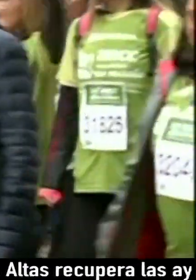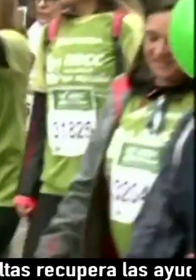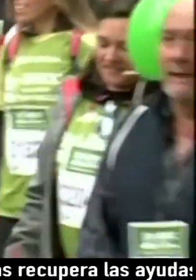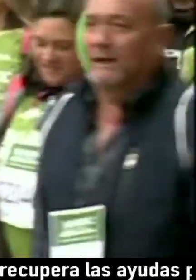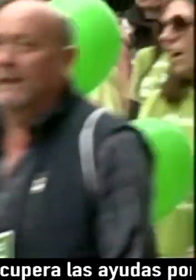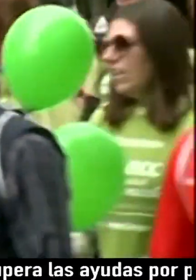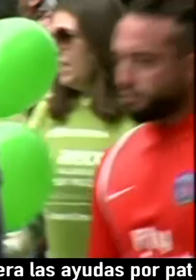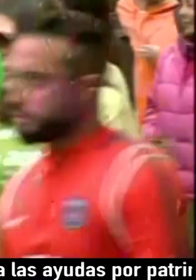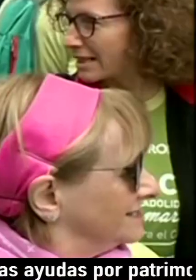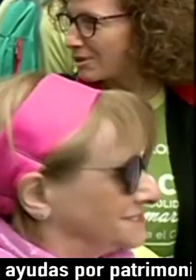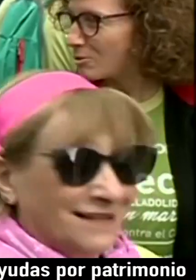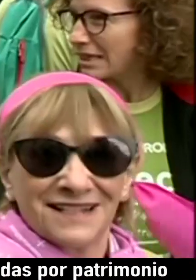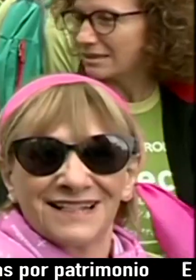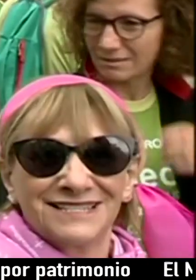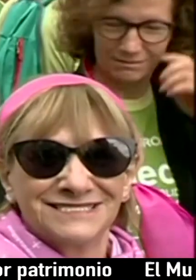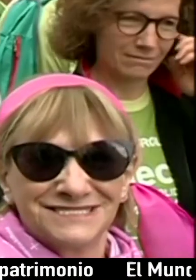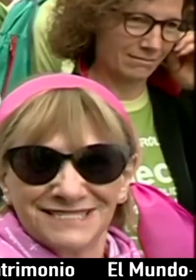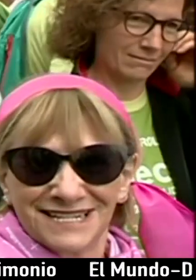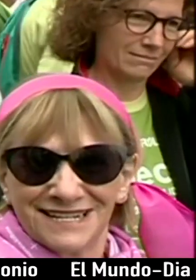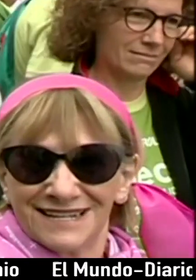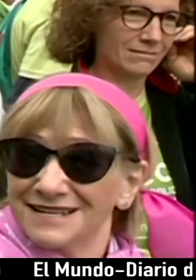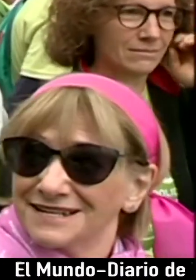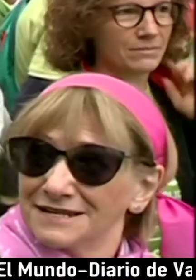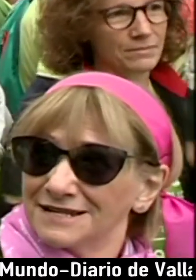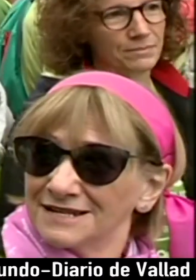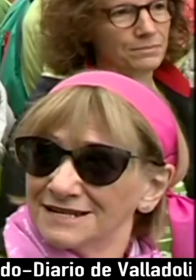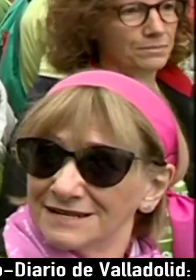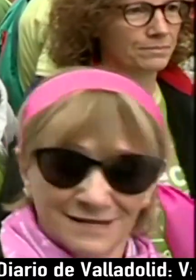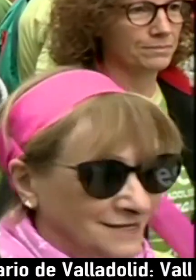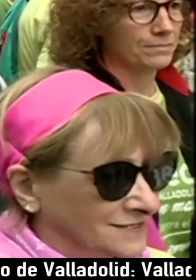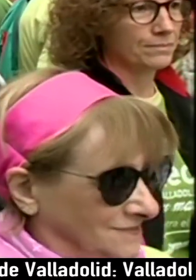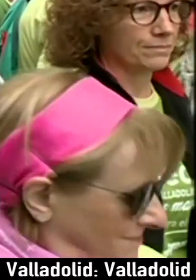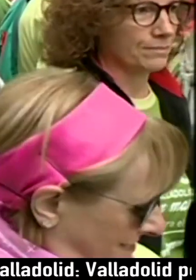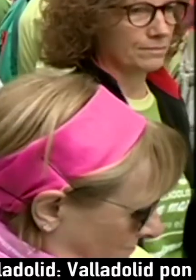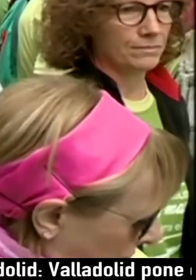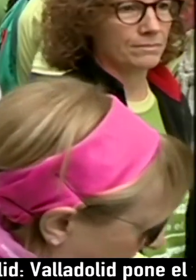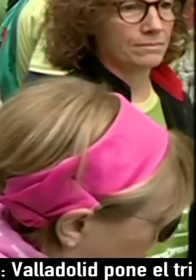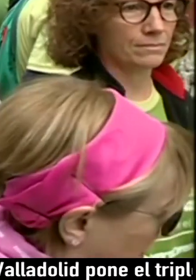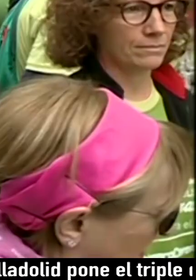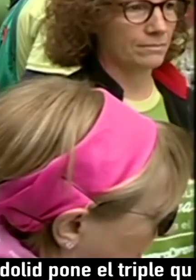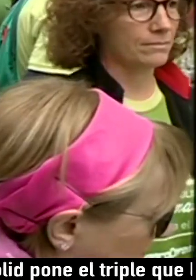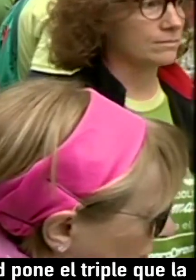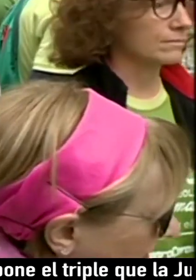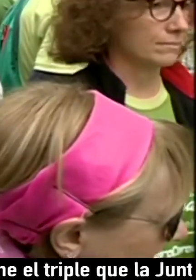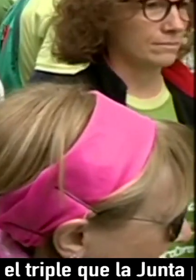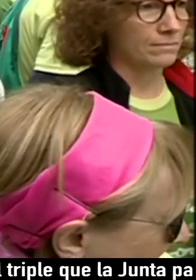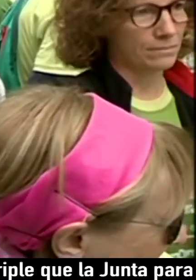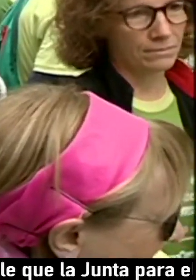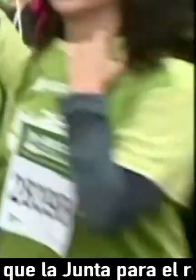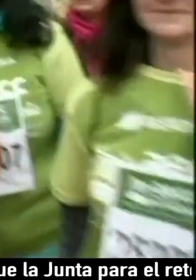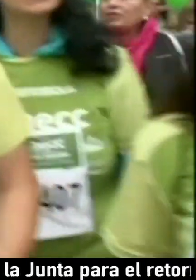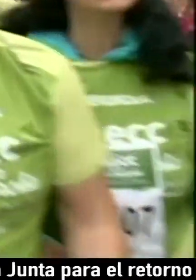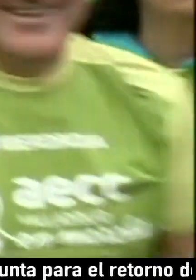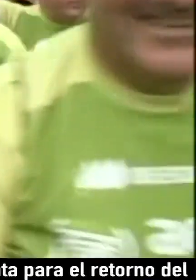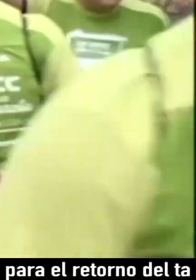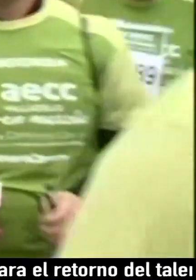que justificada. Por 5 euros no van a parte ninguna. Y 5 de cada persona hacen un montón.